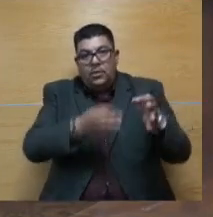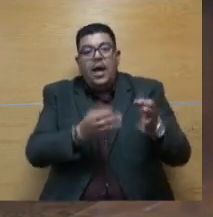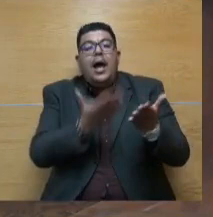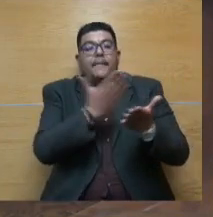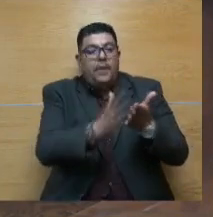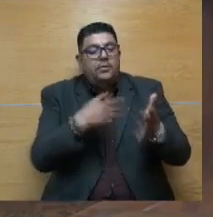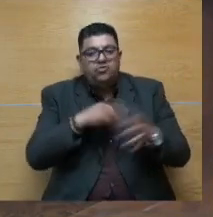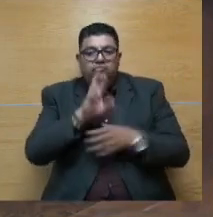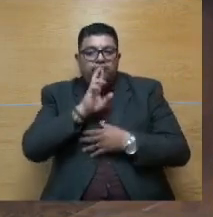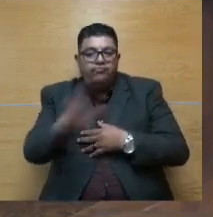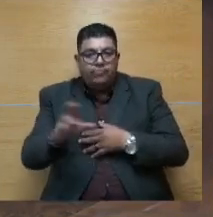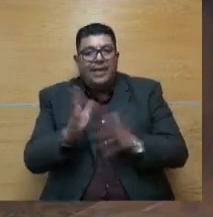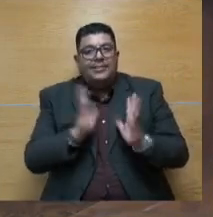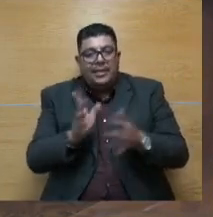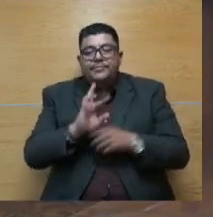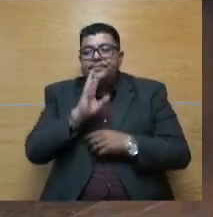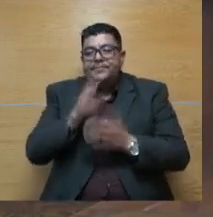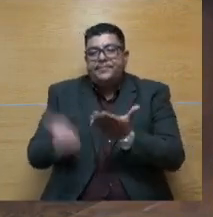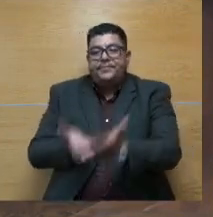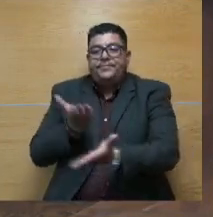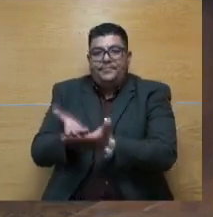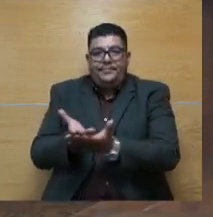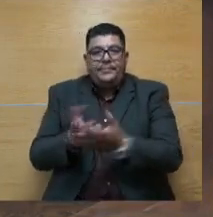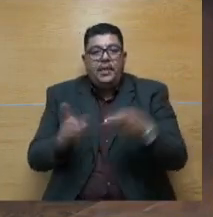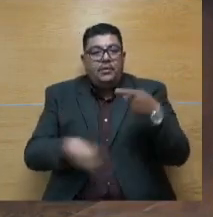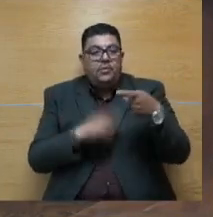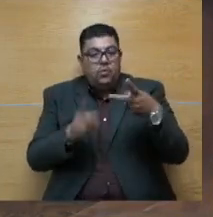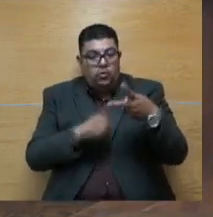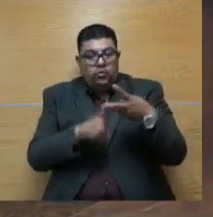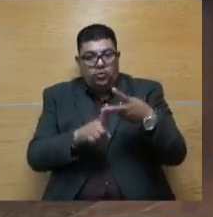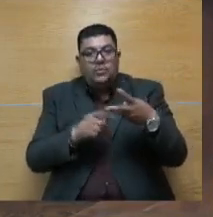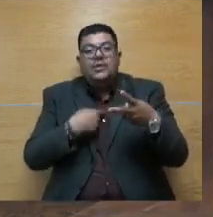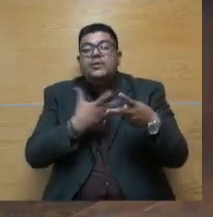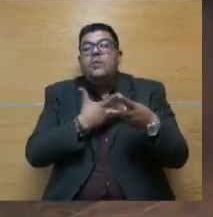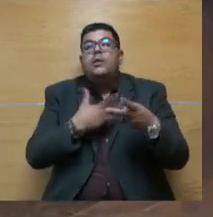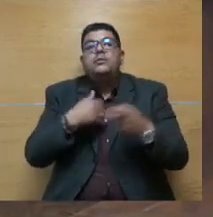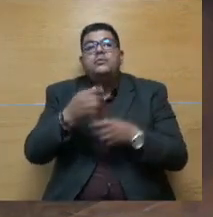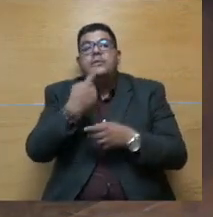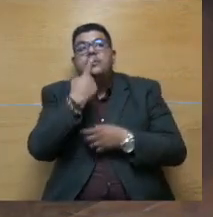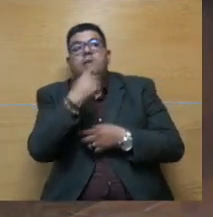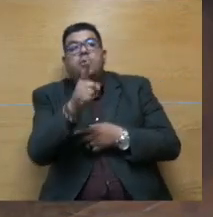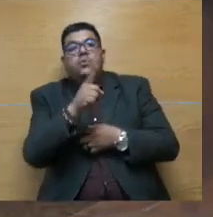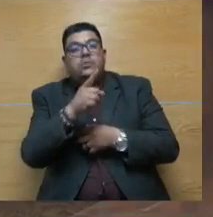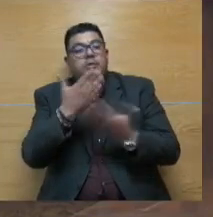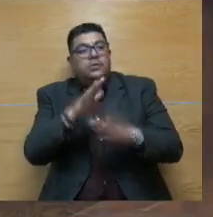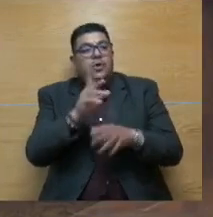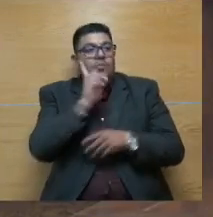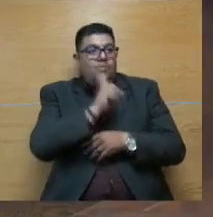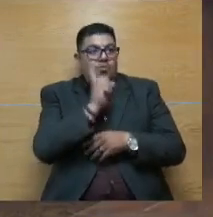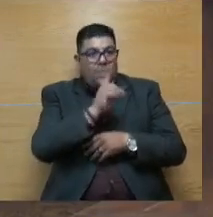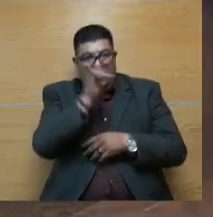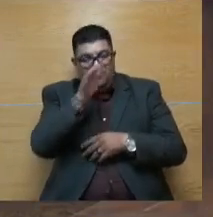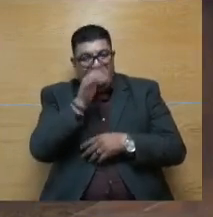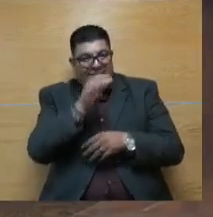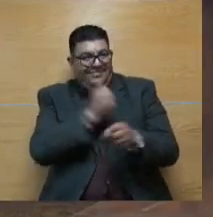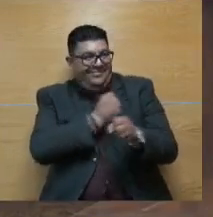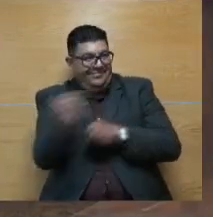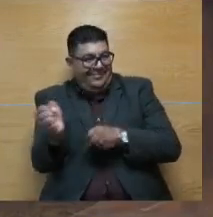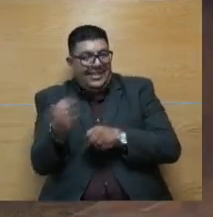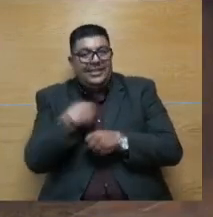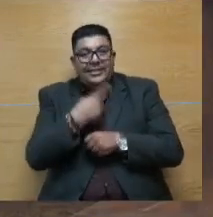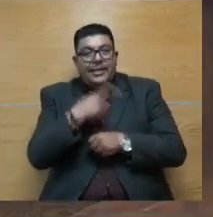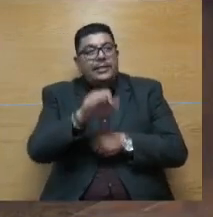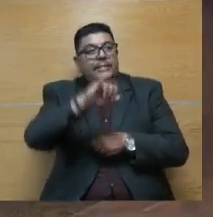resolución inicialmente favorable a la actora su calidad de denunciante de violencia política contra las mujeres en razón de género Pues con independencia de que